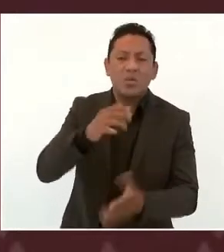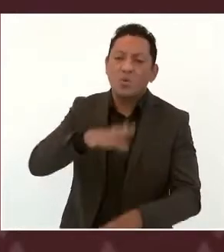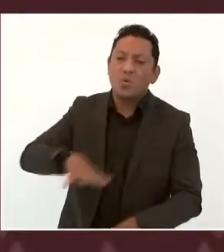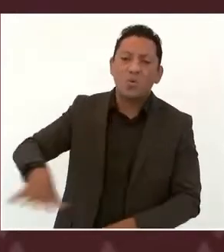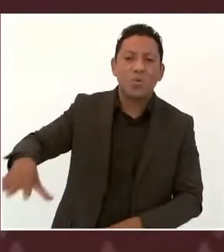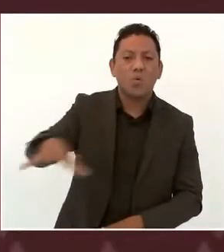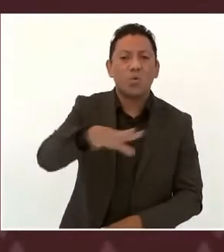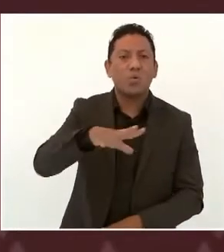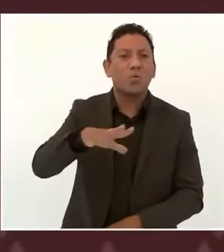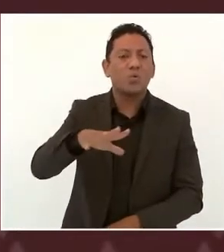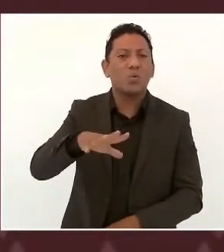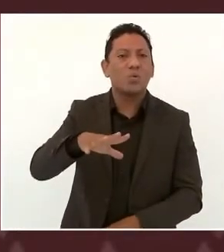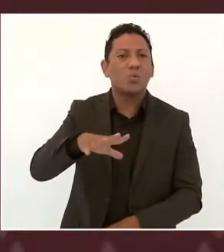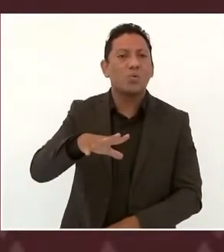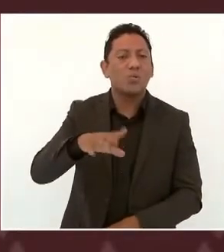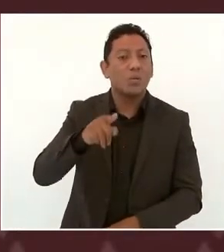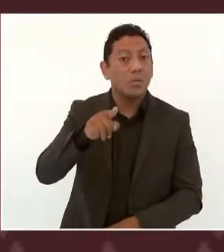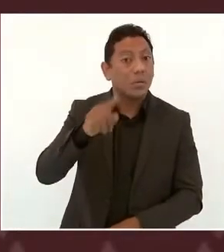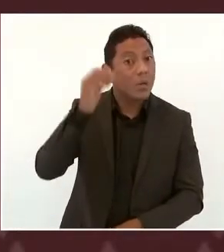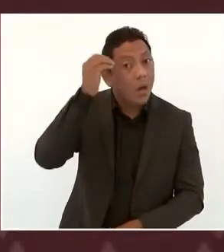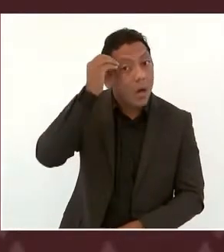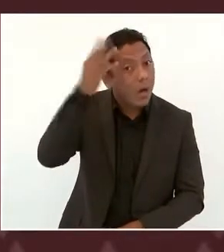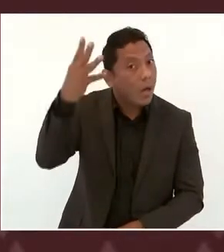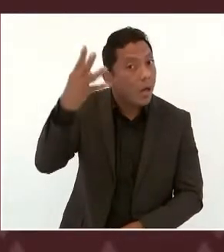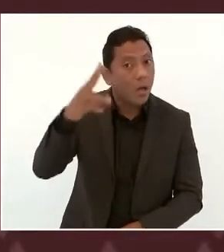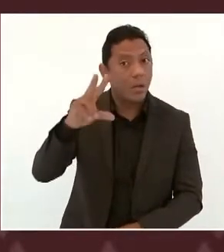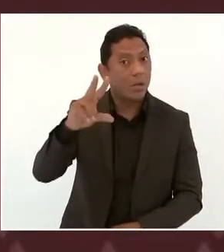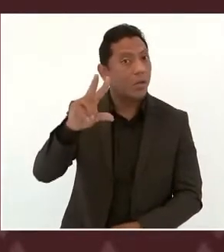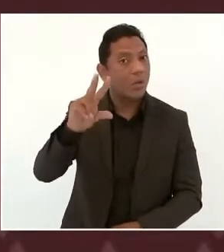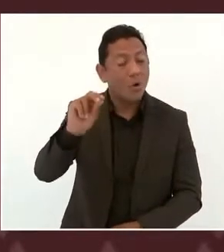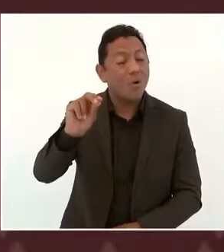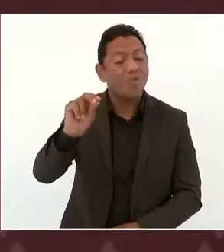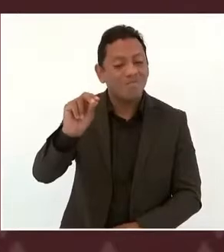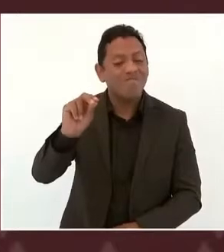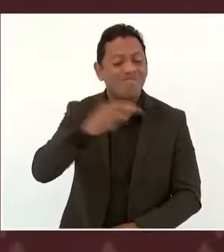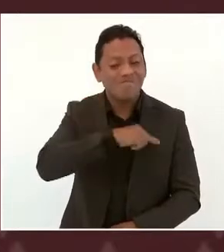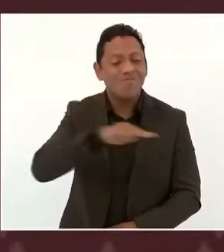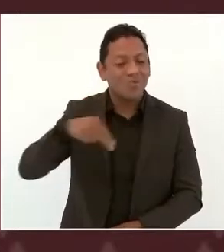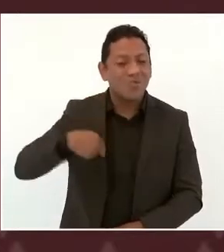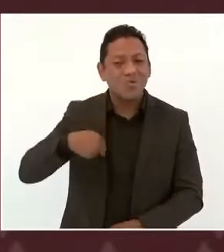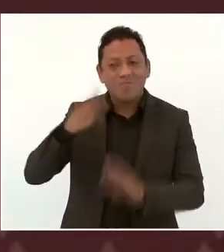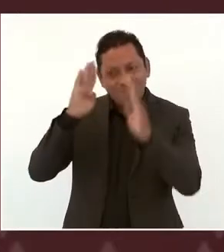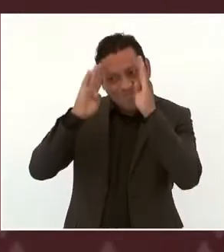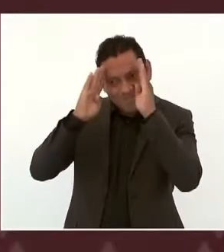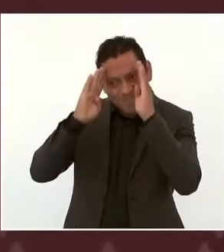Que no se nos olvide, esa es nuestra misión.